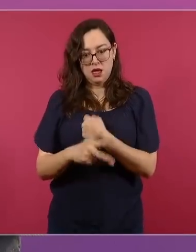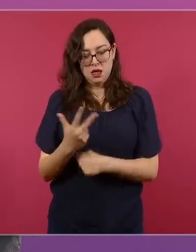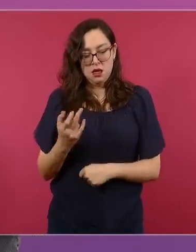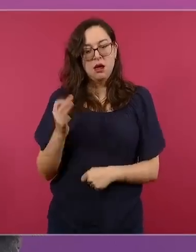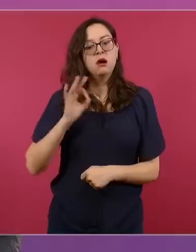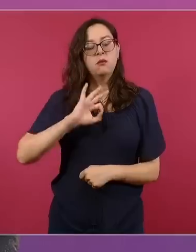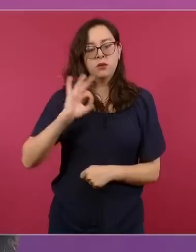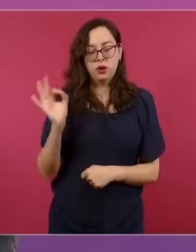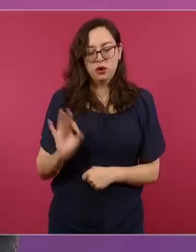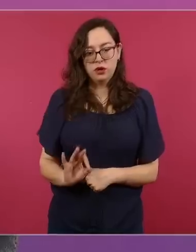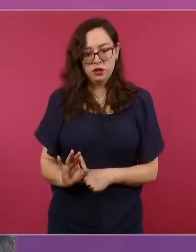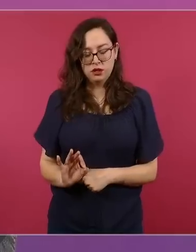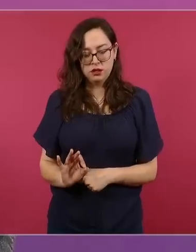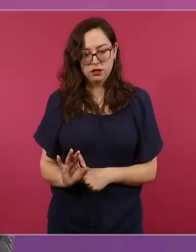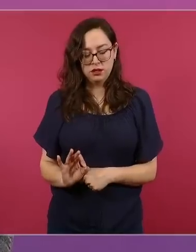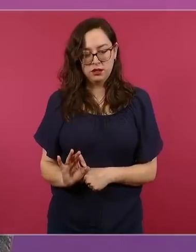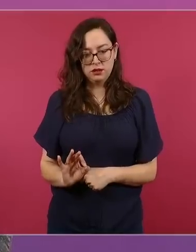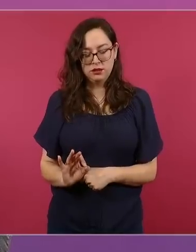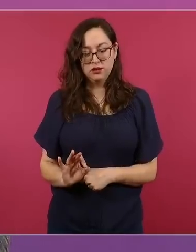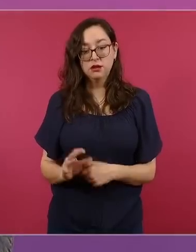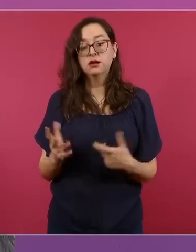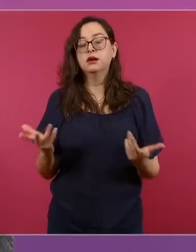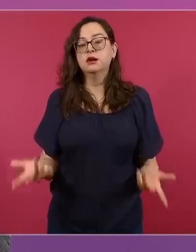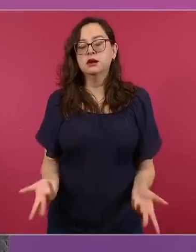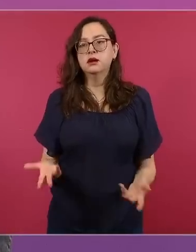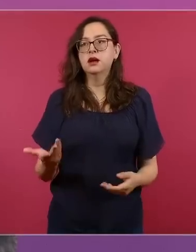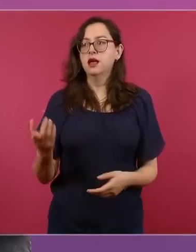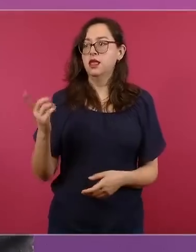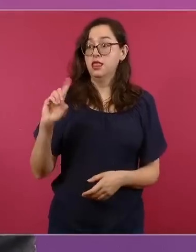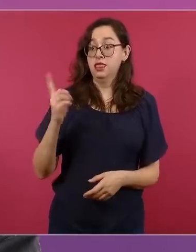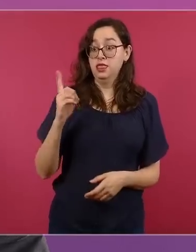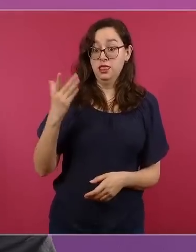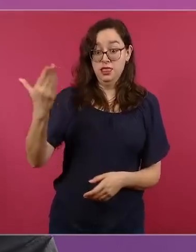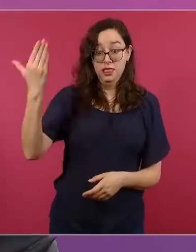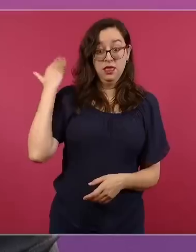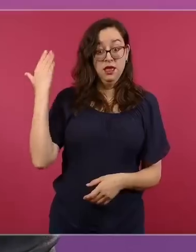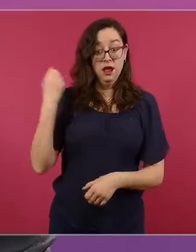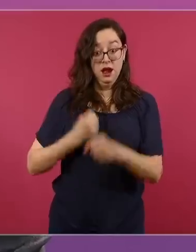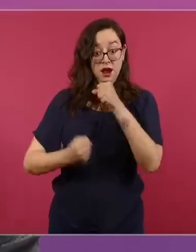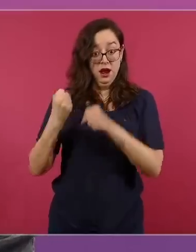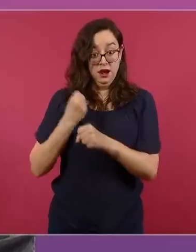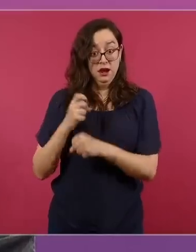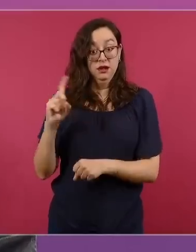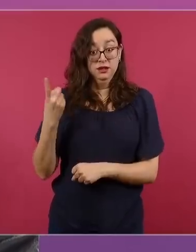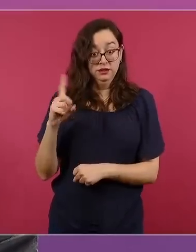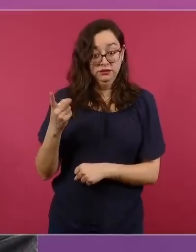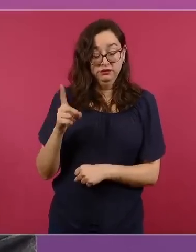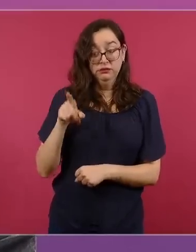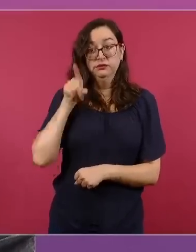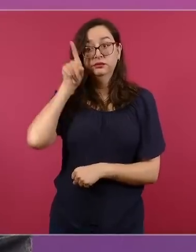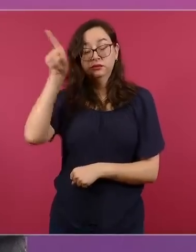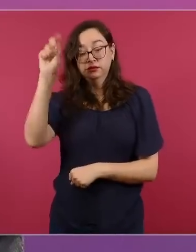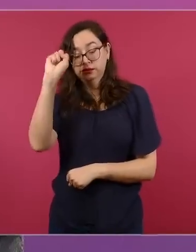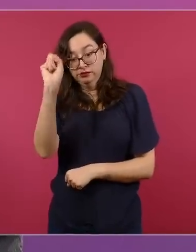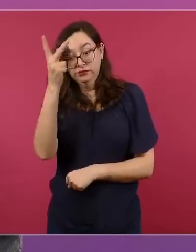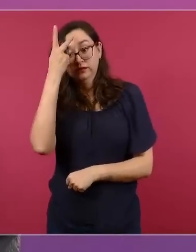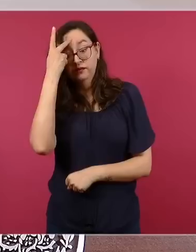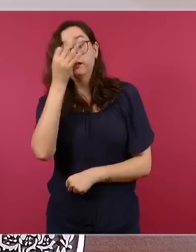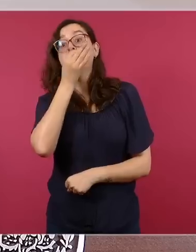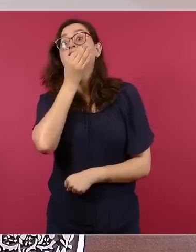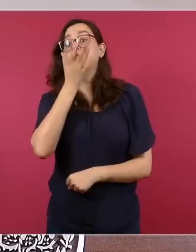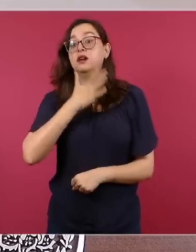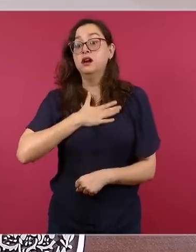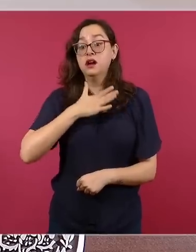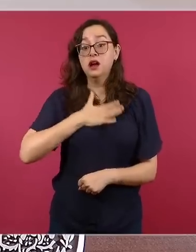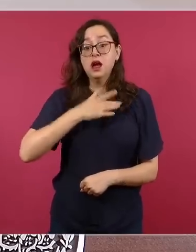pasado. Y nos habían dado a conocer desde diciembre, ya lo habíamos informado aquí, la Oficialía Mayor del gobierno del estado, que